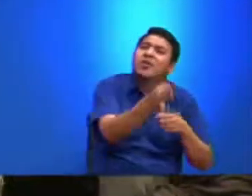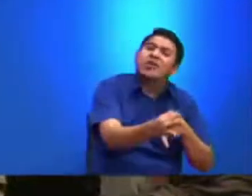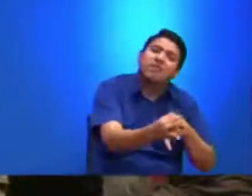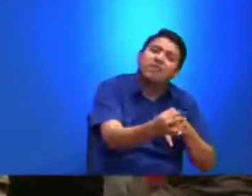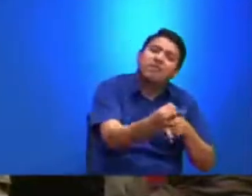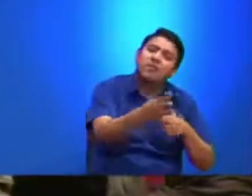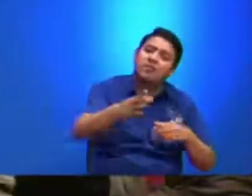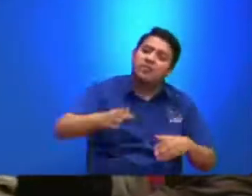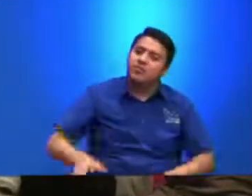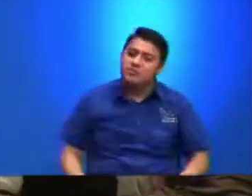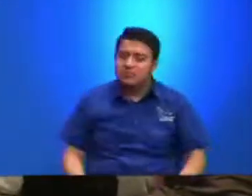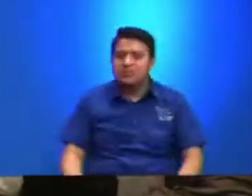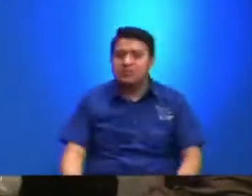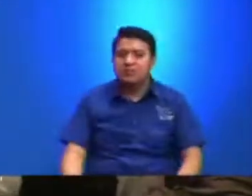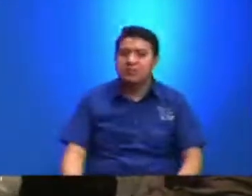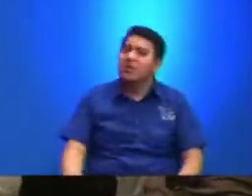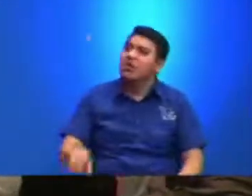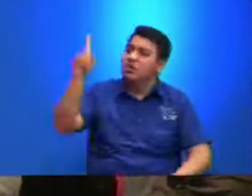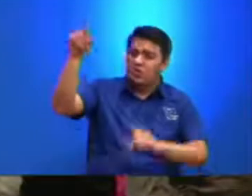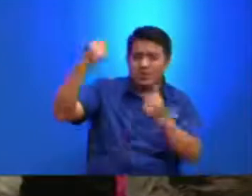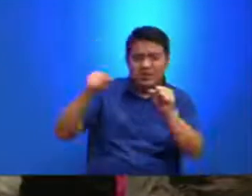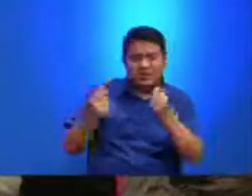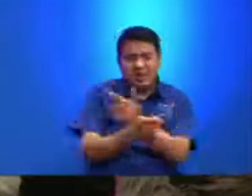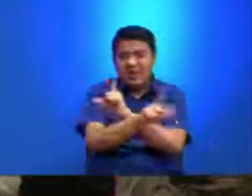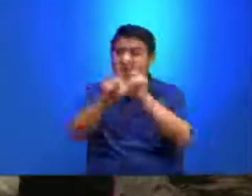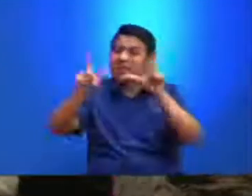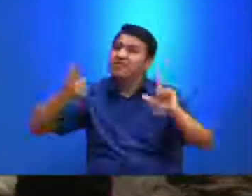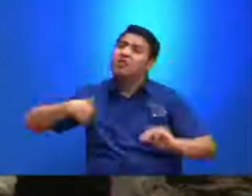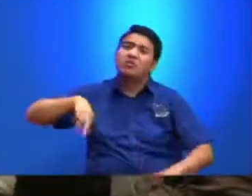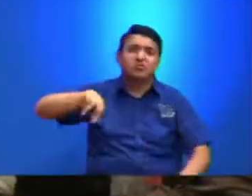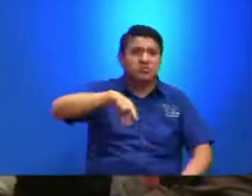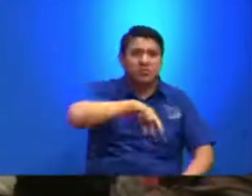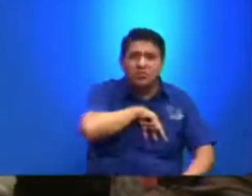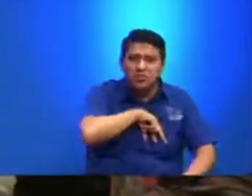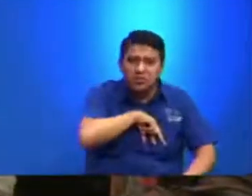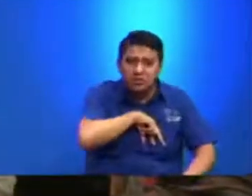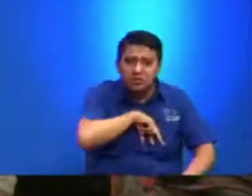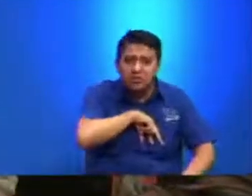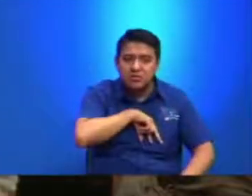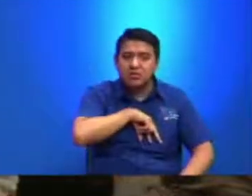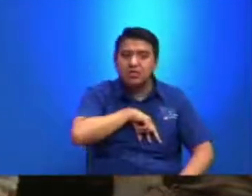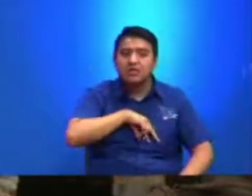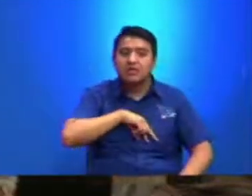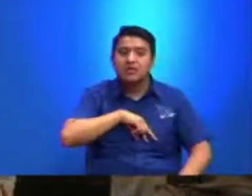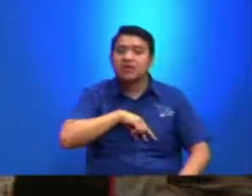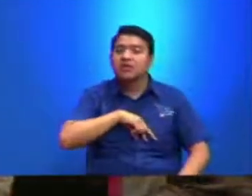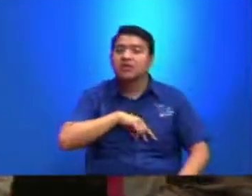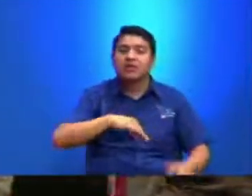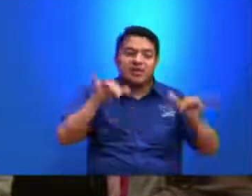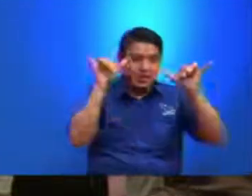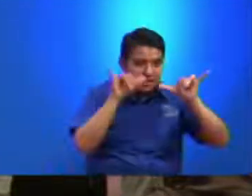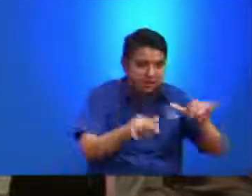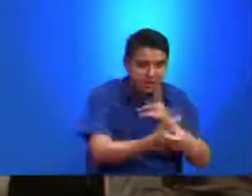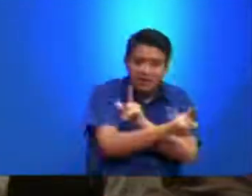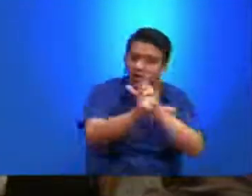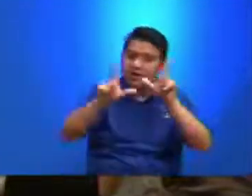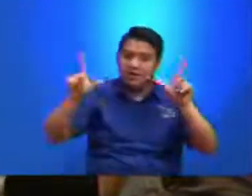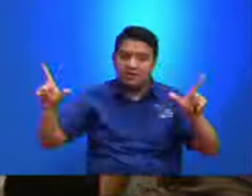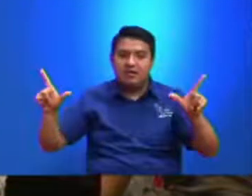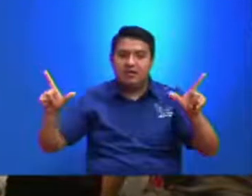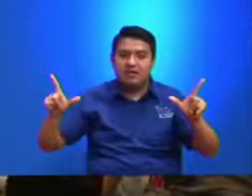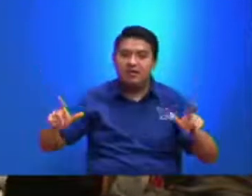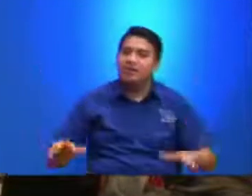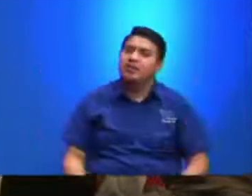Jesús. Hazla libre, Señor. En el nombre poderoso de Jesús, Señor. Queda libre. En el nombre poderoso de